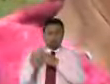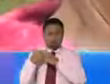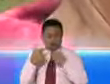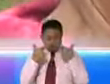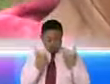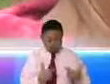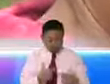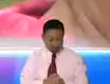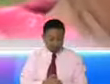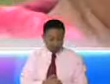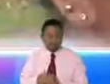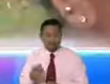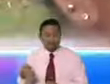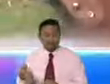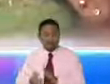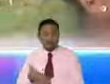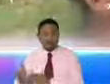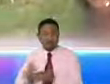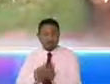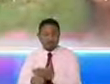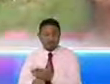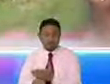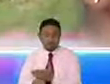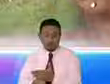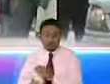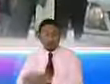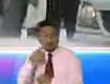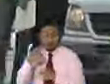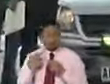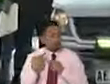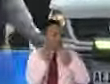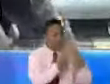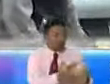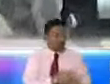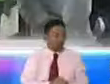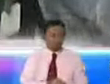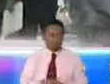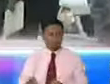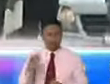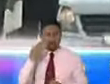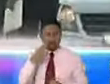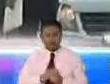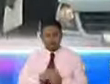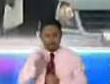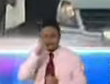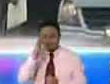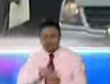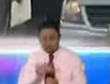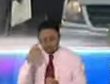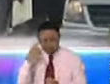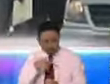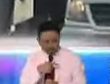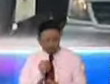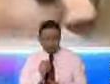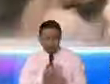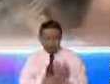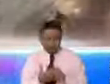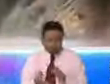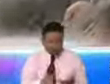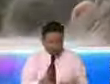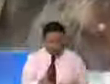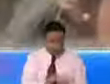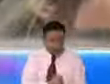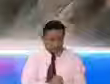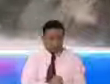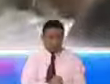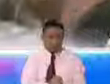para que le den un trabajo. Dice que le deja con el papá a la bebé. Jamás la mamá de Paulette se imaginó encontrar a su hija sin vida. Dice que la bebé le